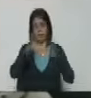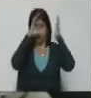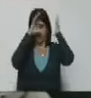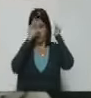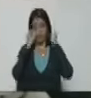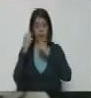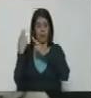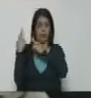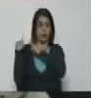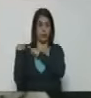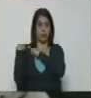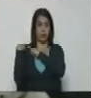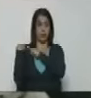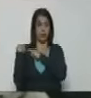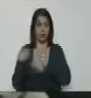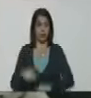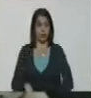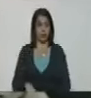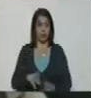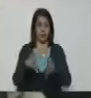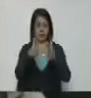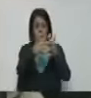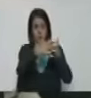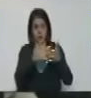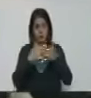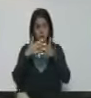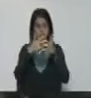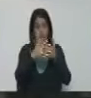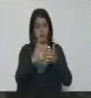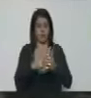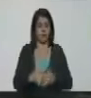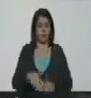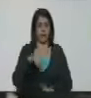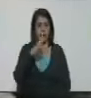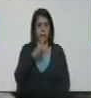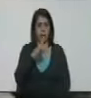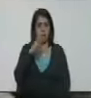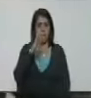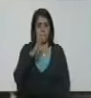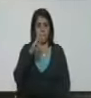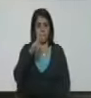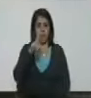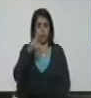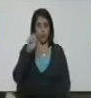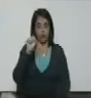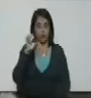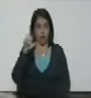diplomática, tanto en Estados Unidos como en Bruselas, en Bélgica, cumpliendo distintas funciones